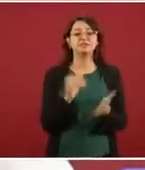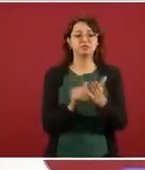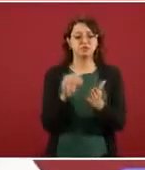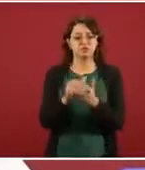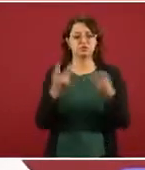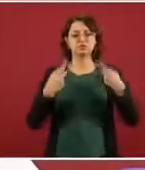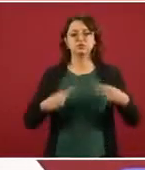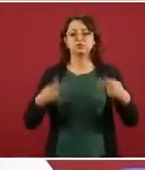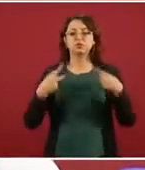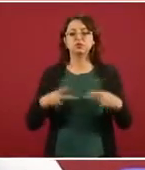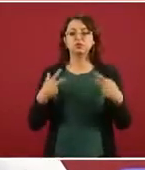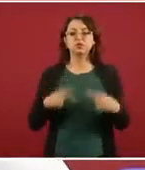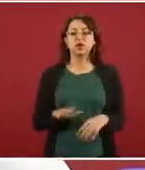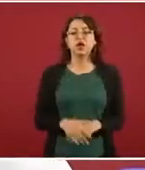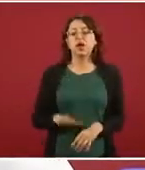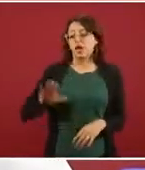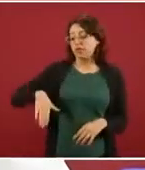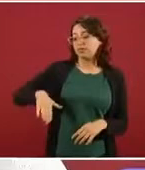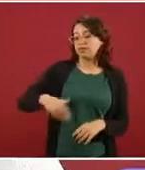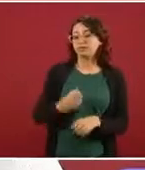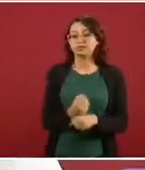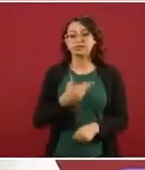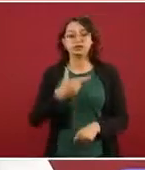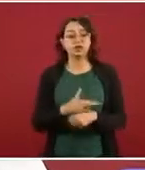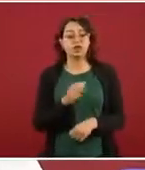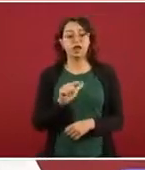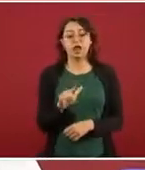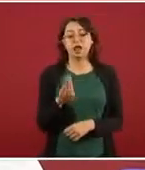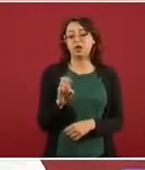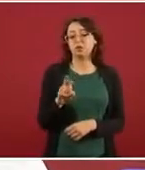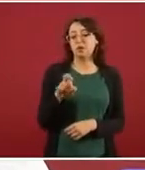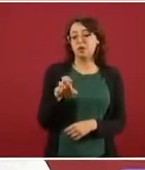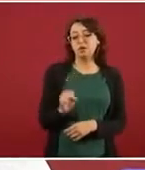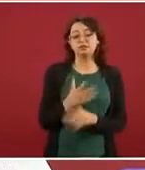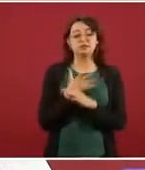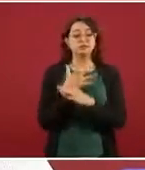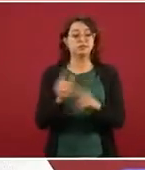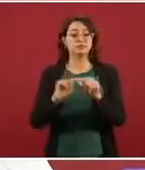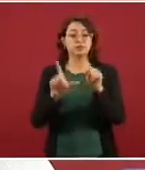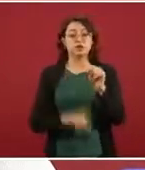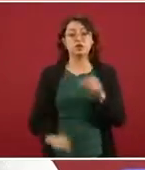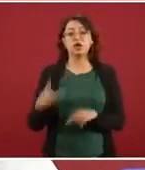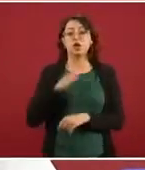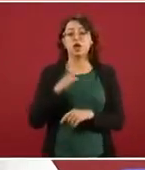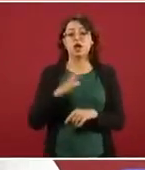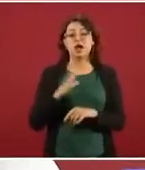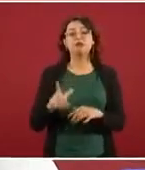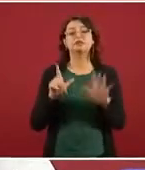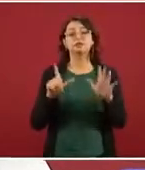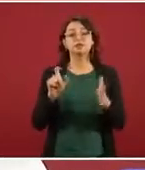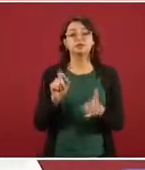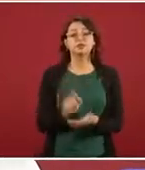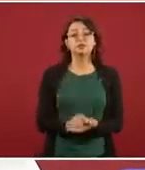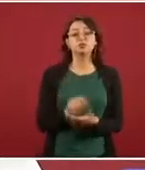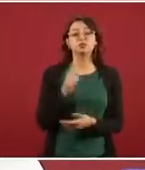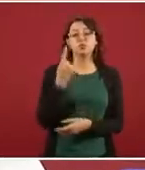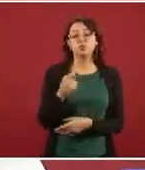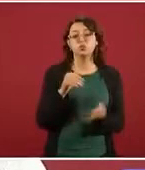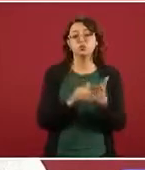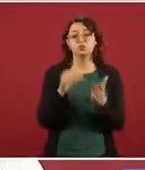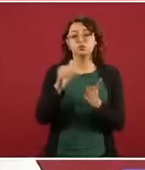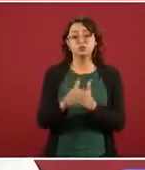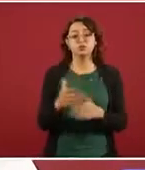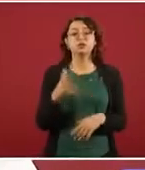la secretaria Albores, en México hay 7.1 millones de personas con discapacidad y tenemos 1 millón